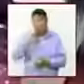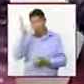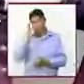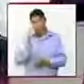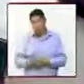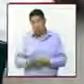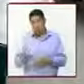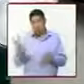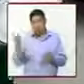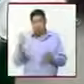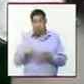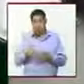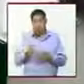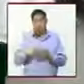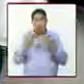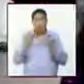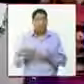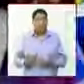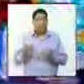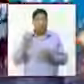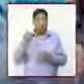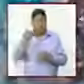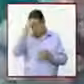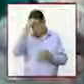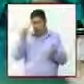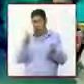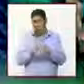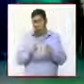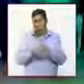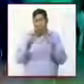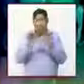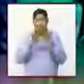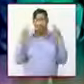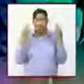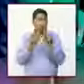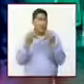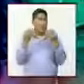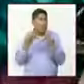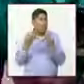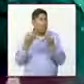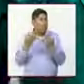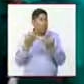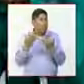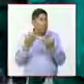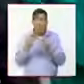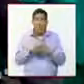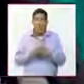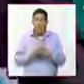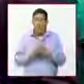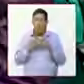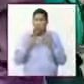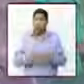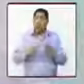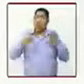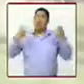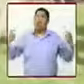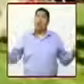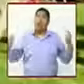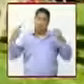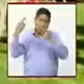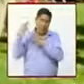así, y justamente ahora los dos de los hermanos de la familia, entonces para empezar es una gran